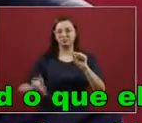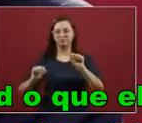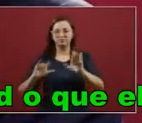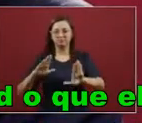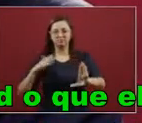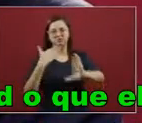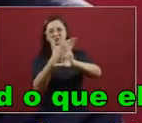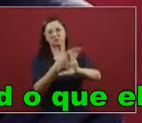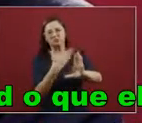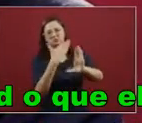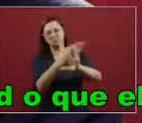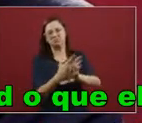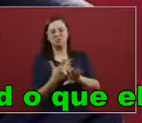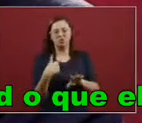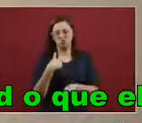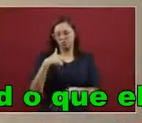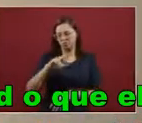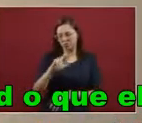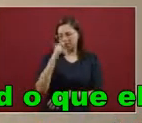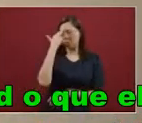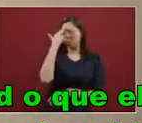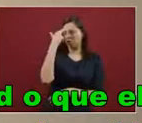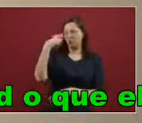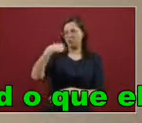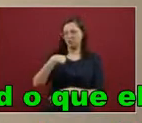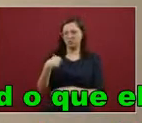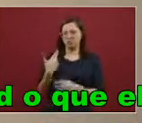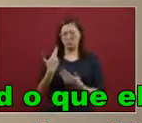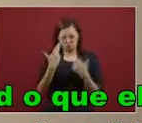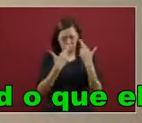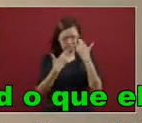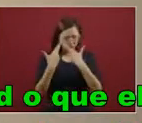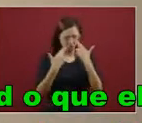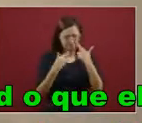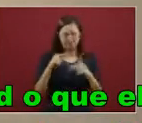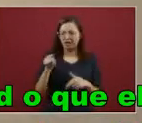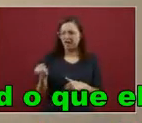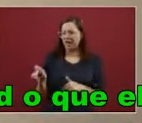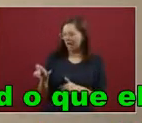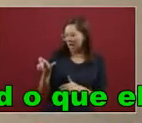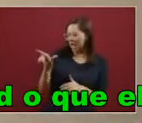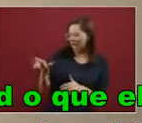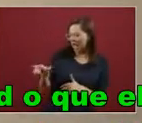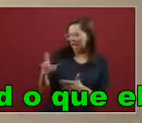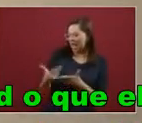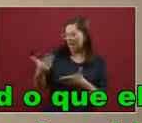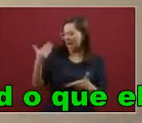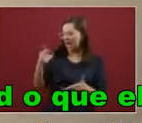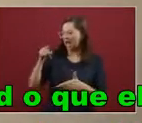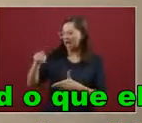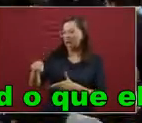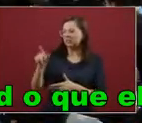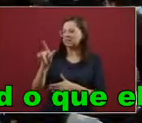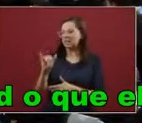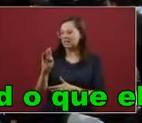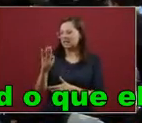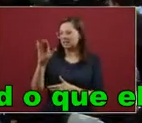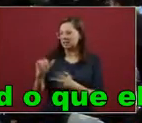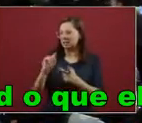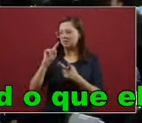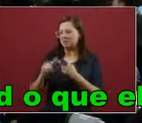yo no recuerdo yo revise que el señor no haya hecho reportajes por los miles de muertos que hay en libia que hay en